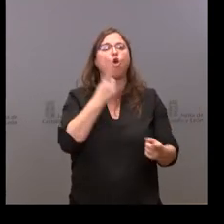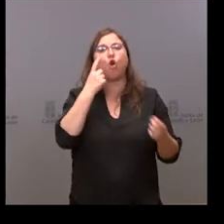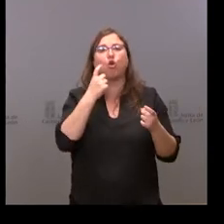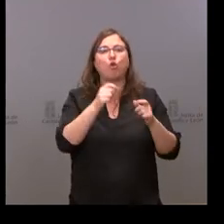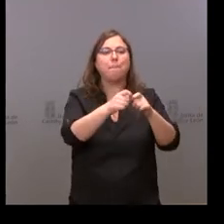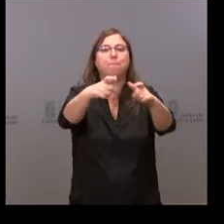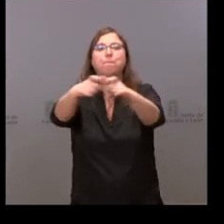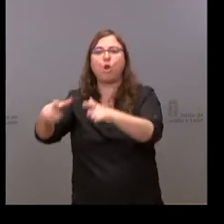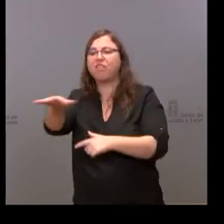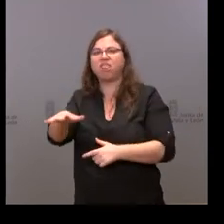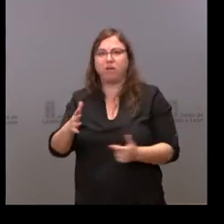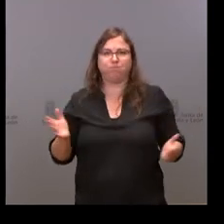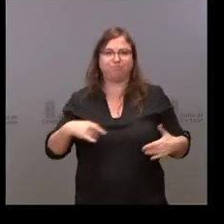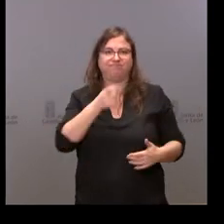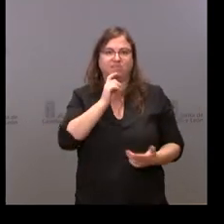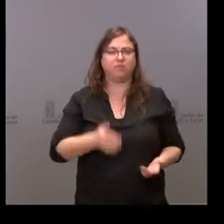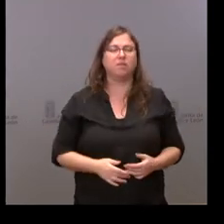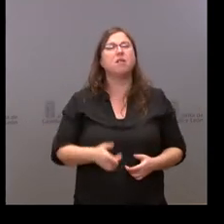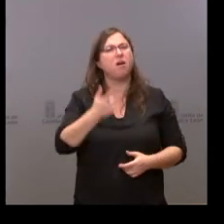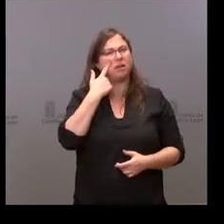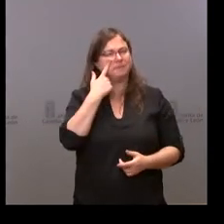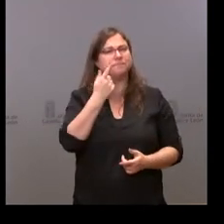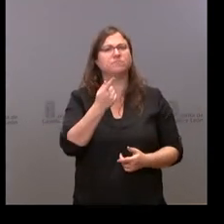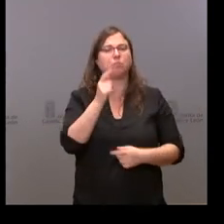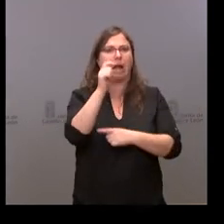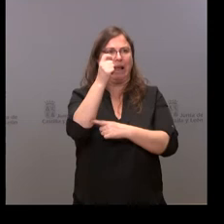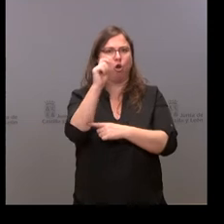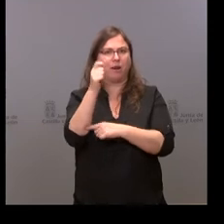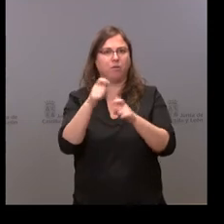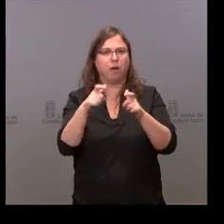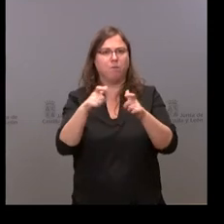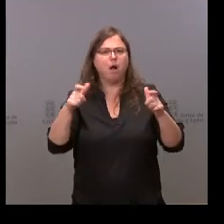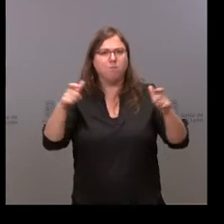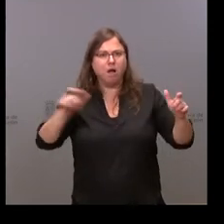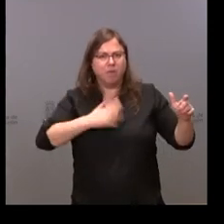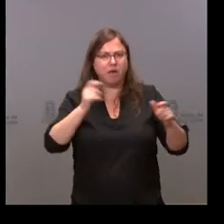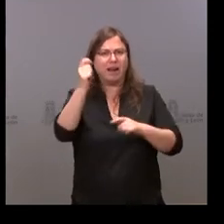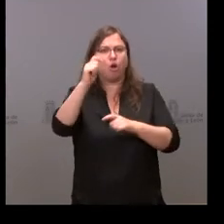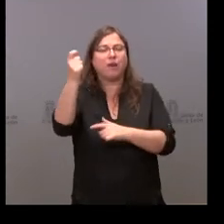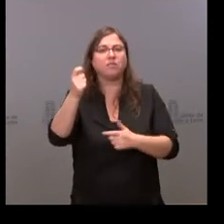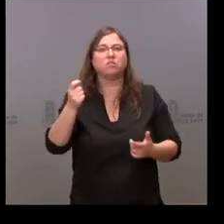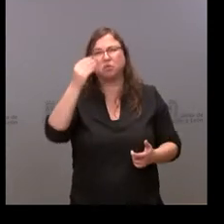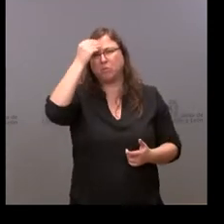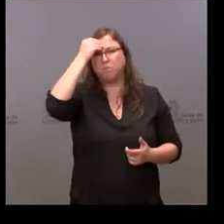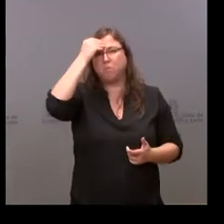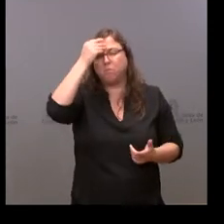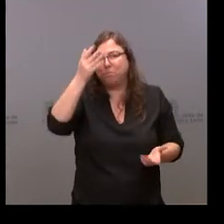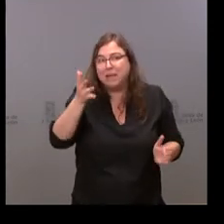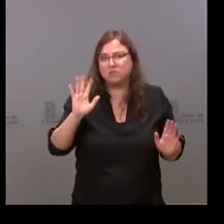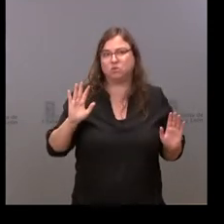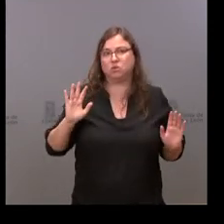estas cifras de aumento de contagio recortar recortar ricos yo creo que tampoco hace falta